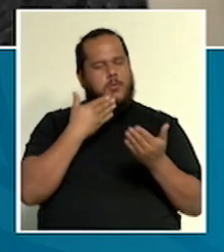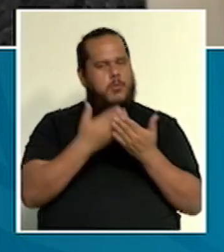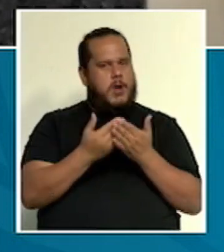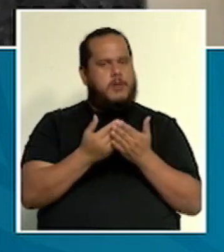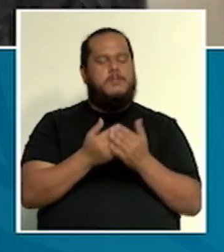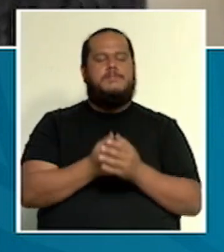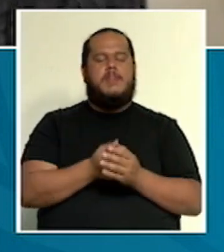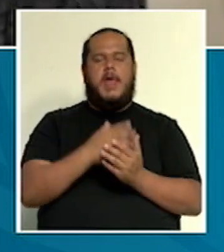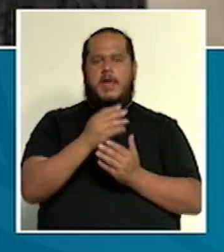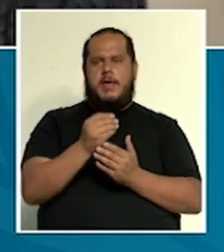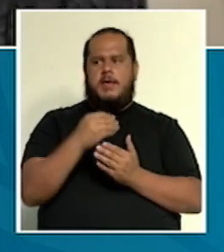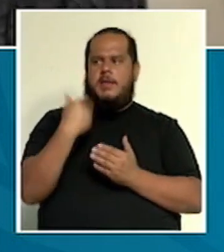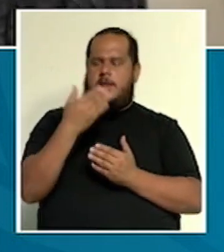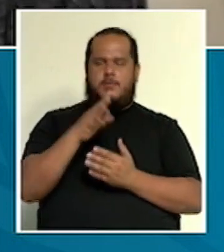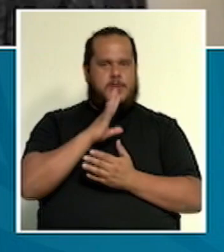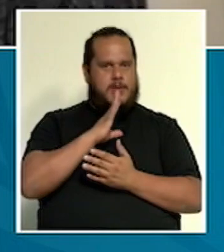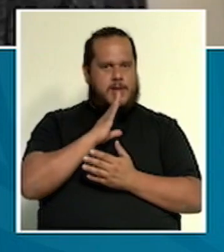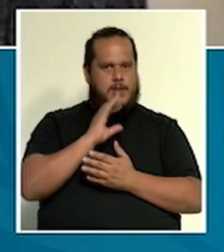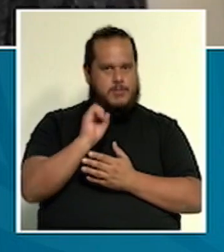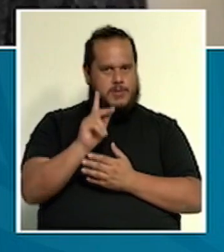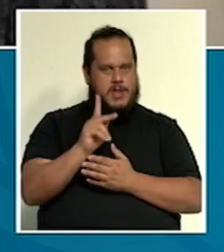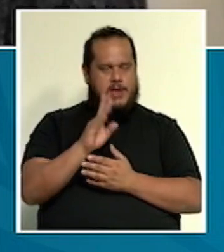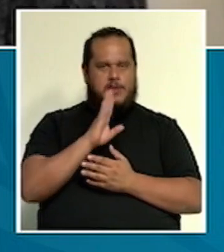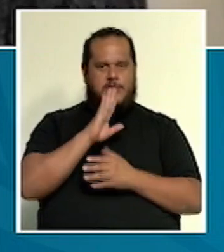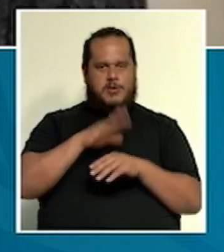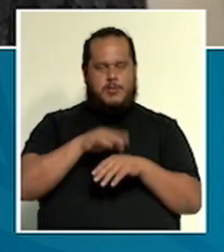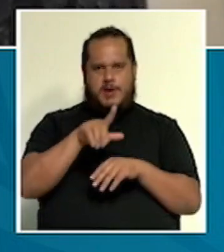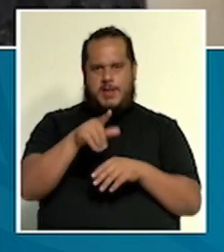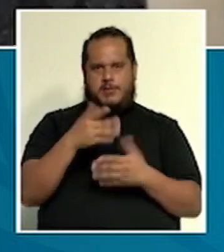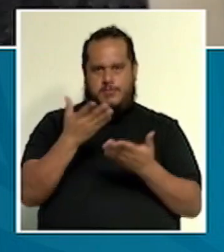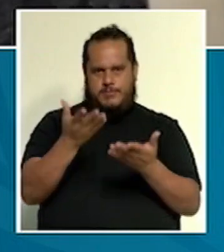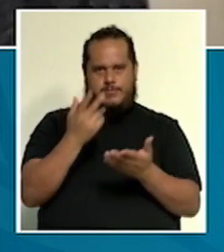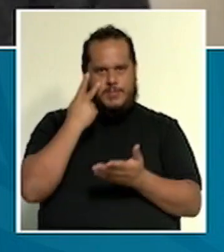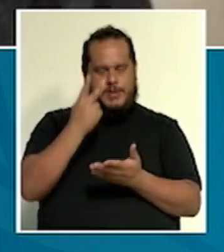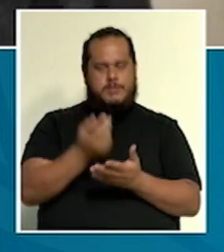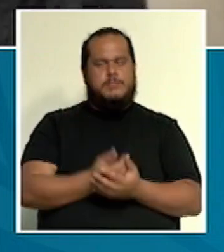luego conversamos sobre eso. Claro que sí.